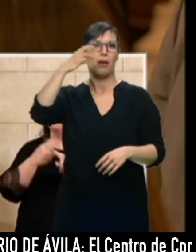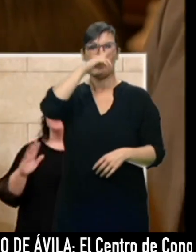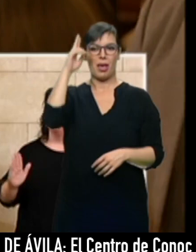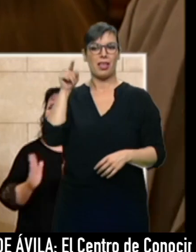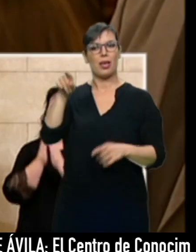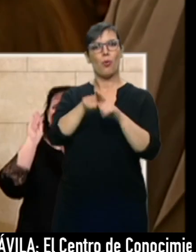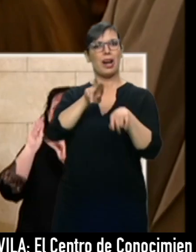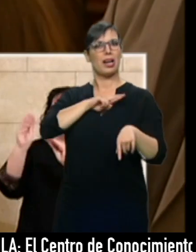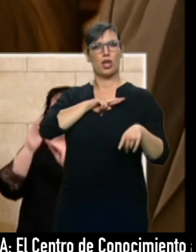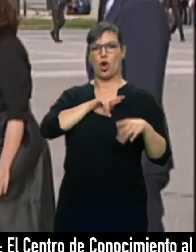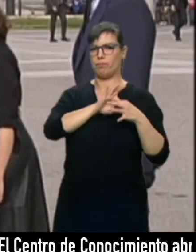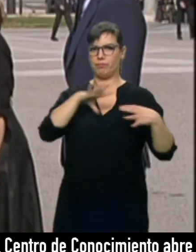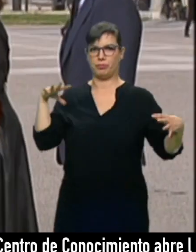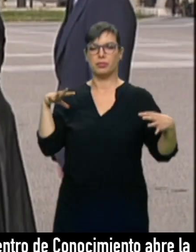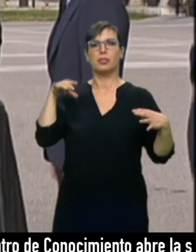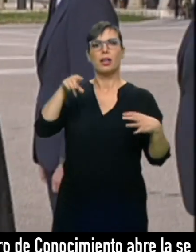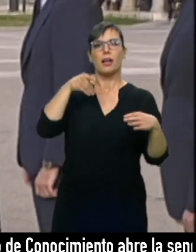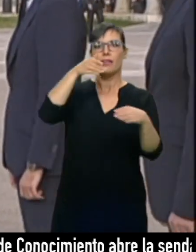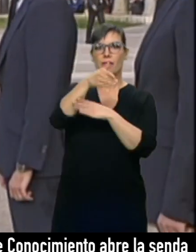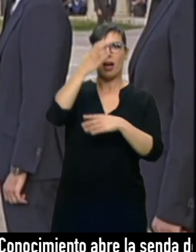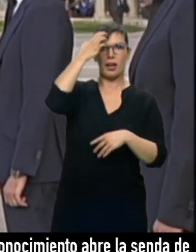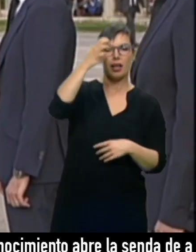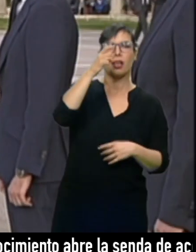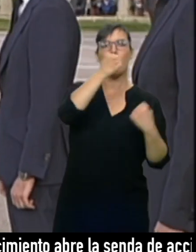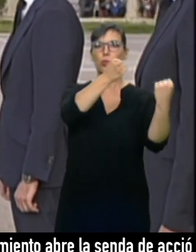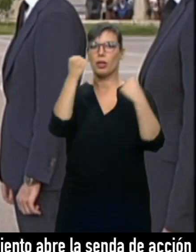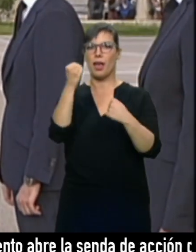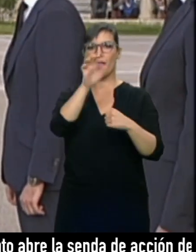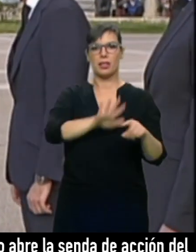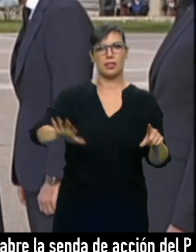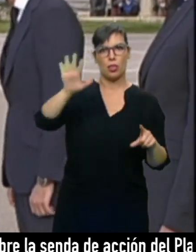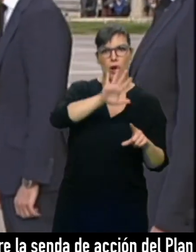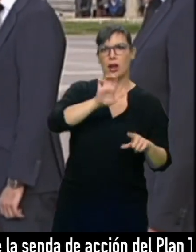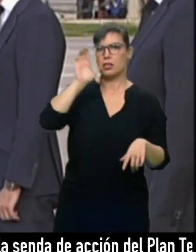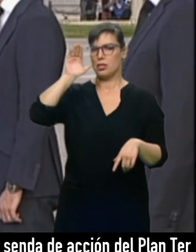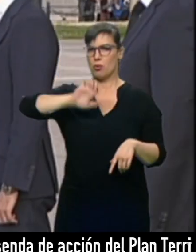asistirán los reyes y autoridades nacionales y europeas.